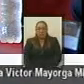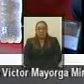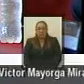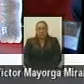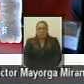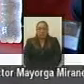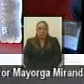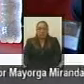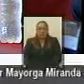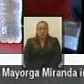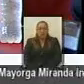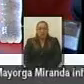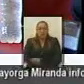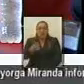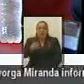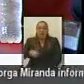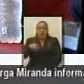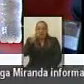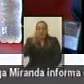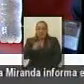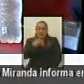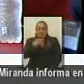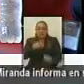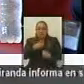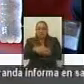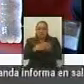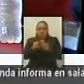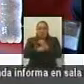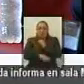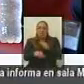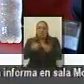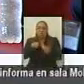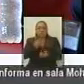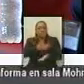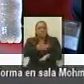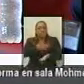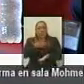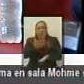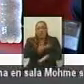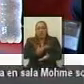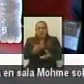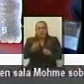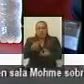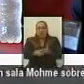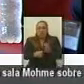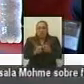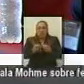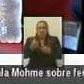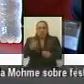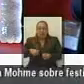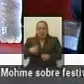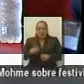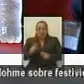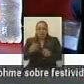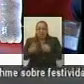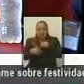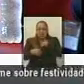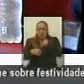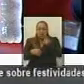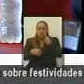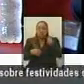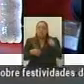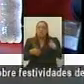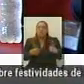de parte de nuestro país. Y yo lamento muchísimo que muchos alcaldes no tengan el